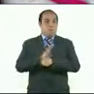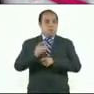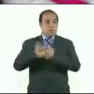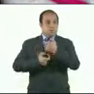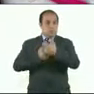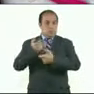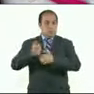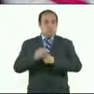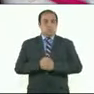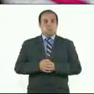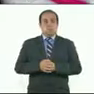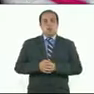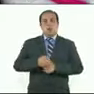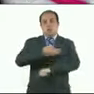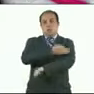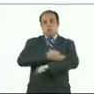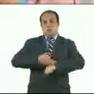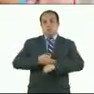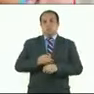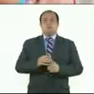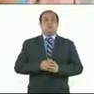económico para estas familias.